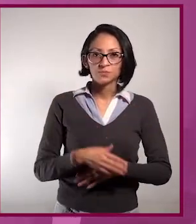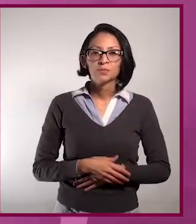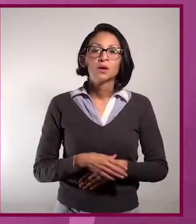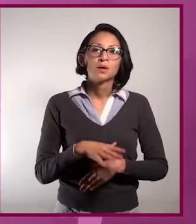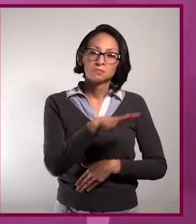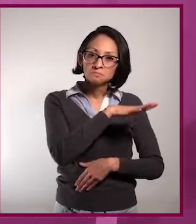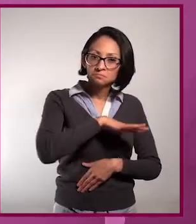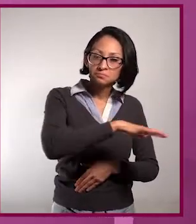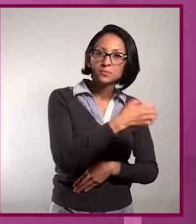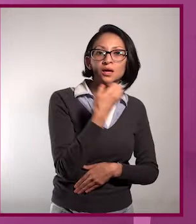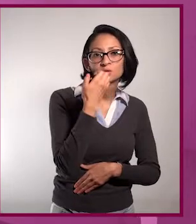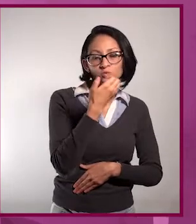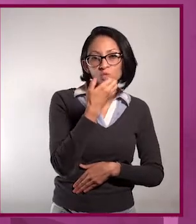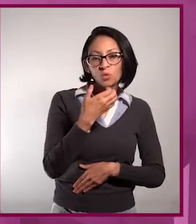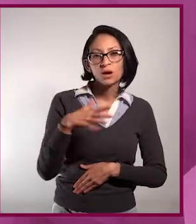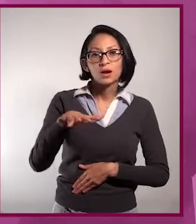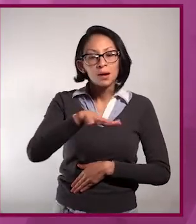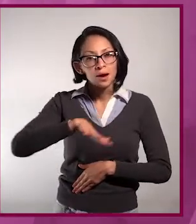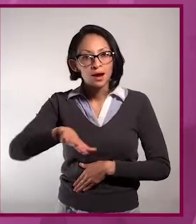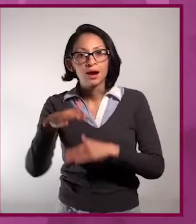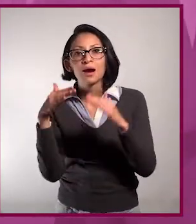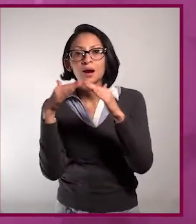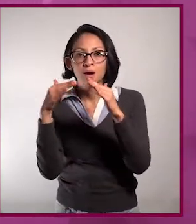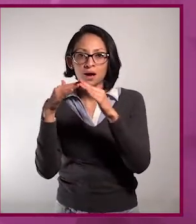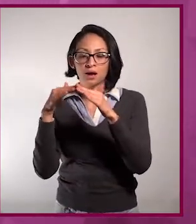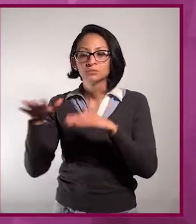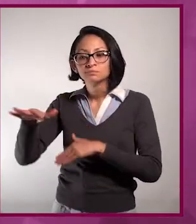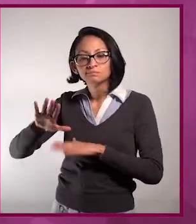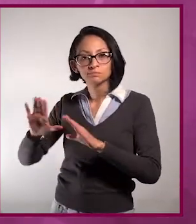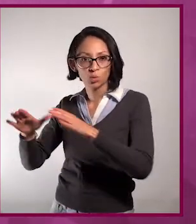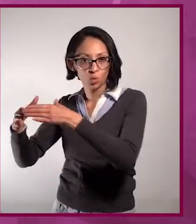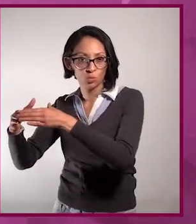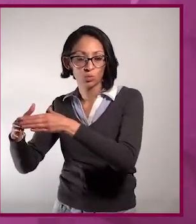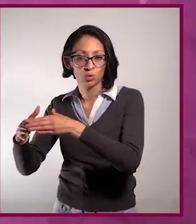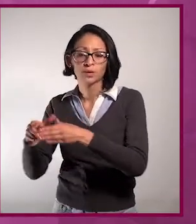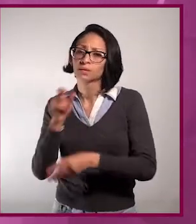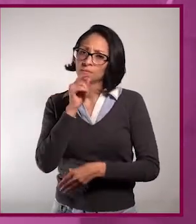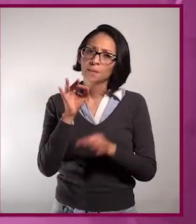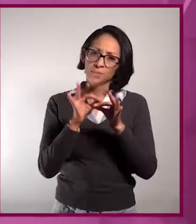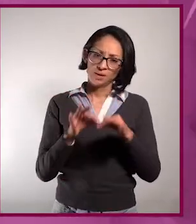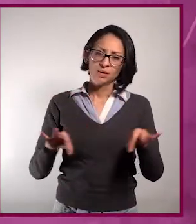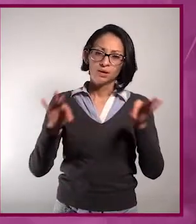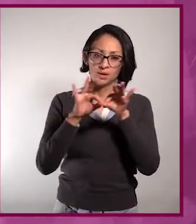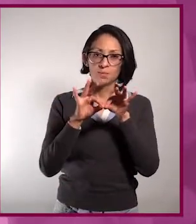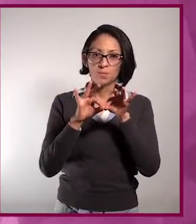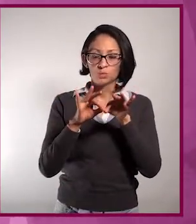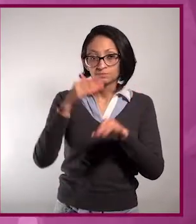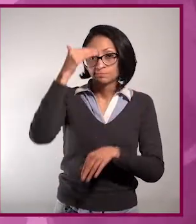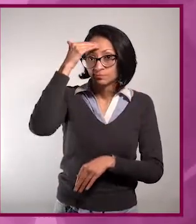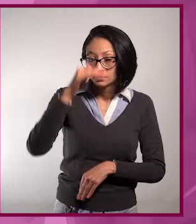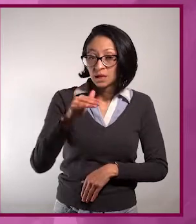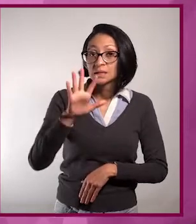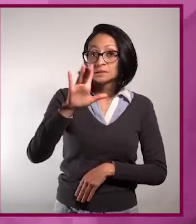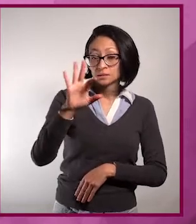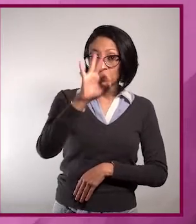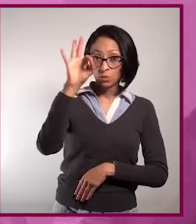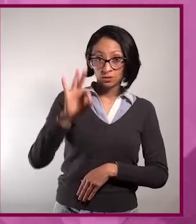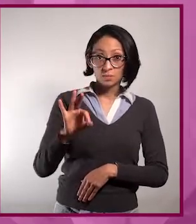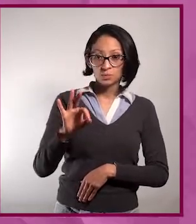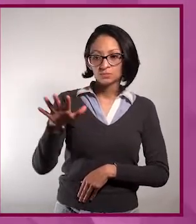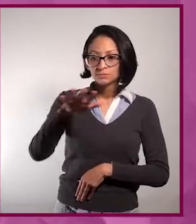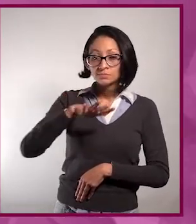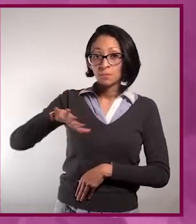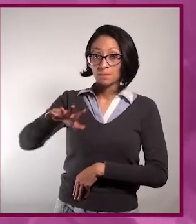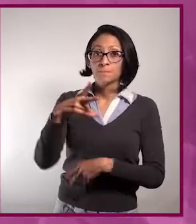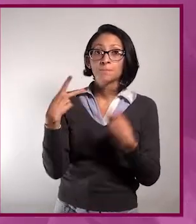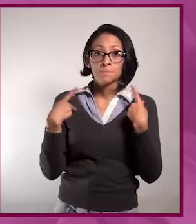están: escuela, casa, comunidad. Y es muy importante también tener en cuenta que el 50% de